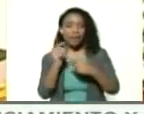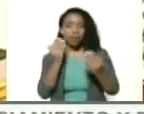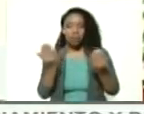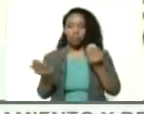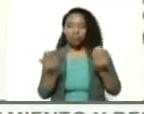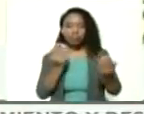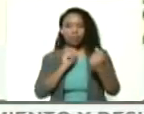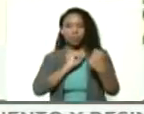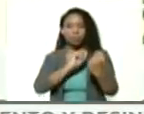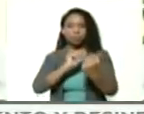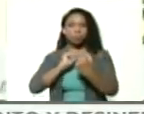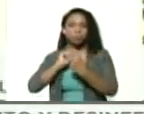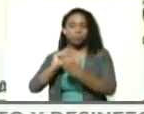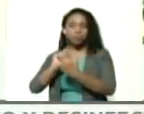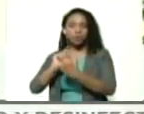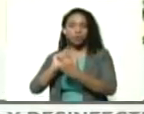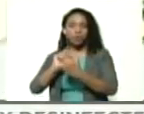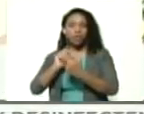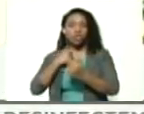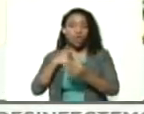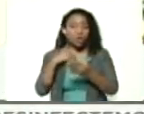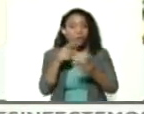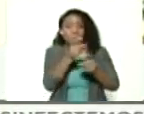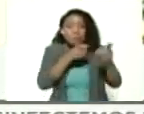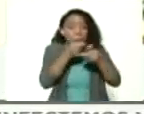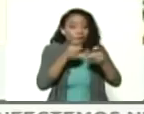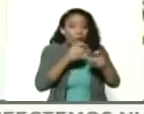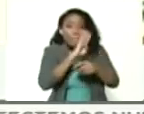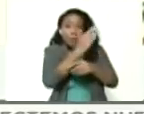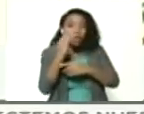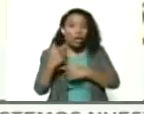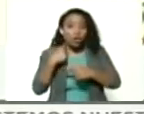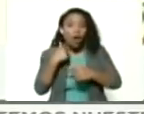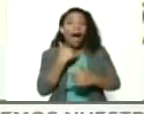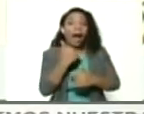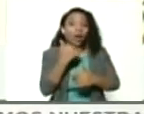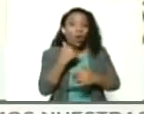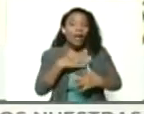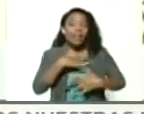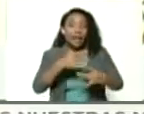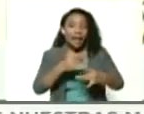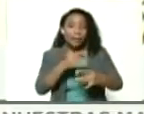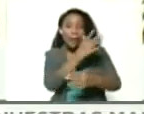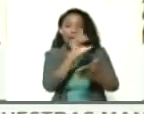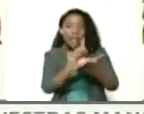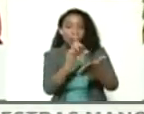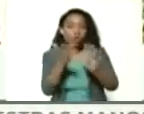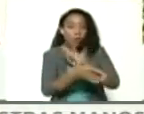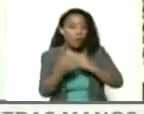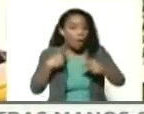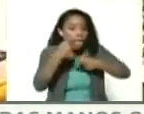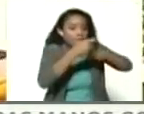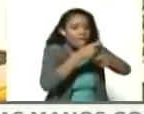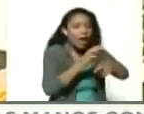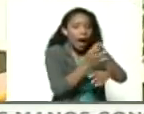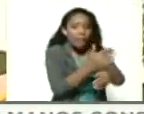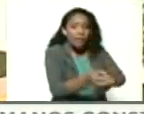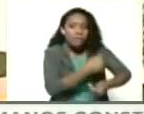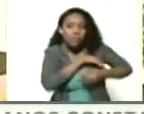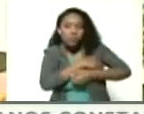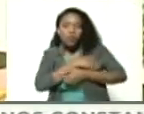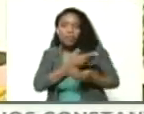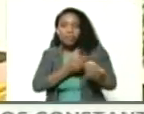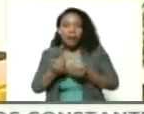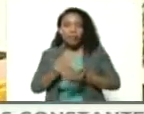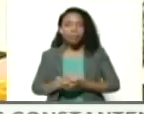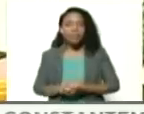comparecencia, rasguñé la biblioteca y me traje algunas cosas que pudieran ser de interés. Usted ha hecho un